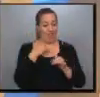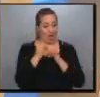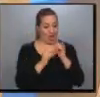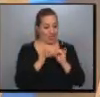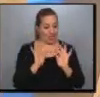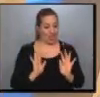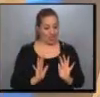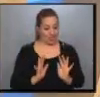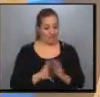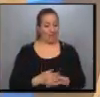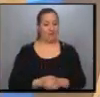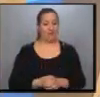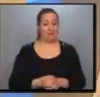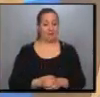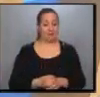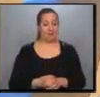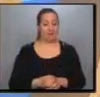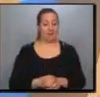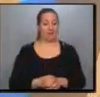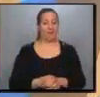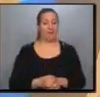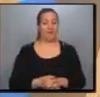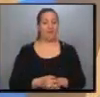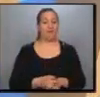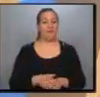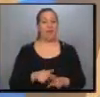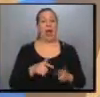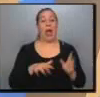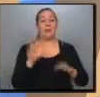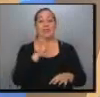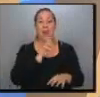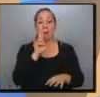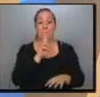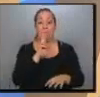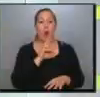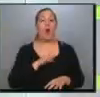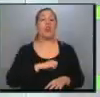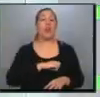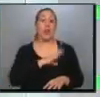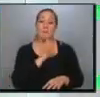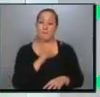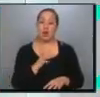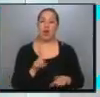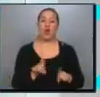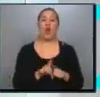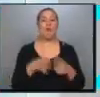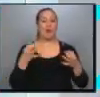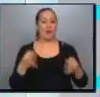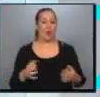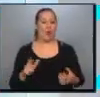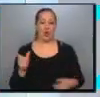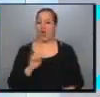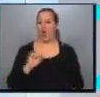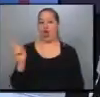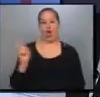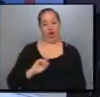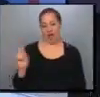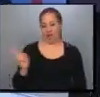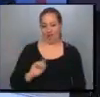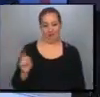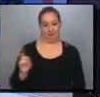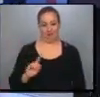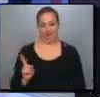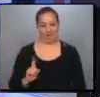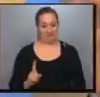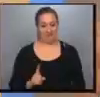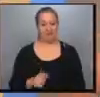título es... a veces a la mujer le falta un poco de dignidad cuando está enamorada. No te voy a permitir. Es duro ese.